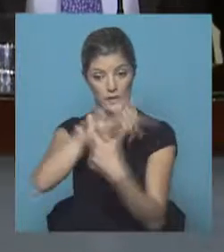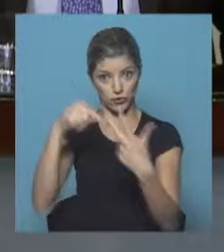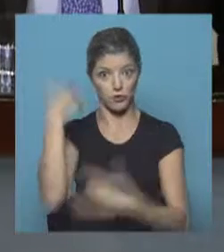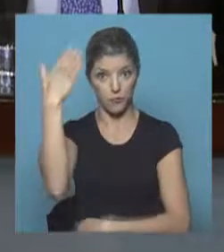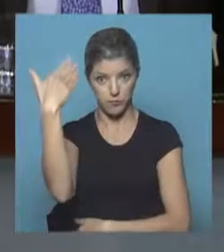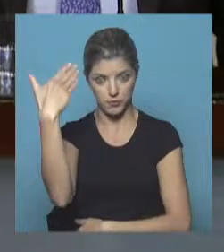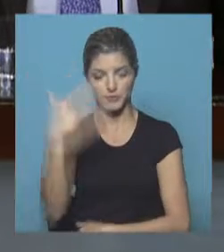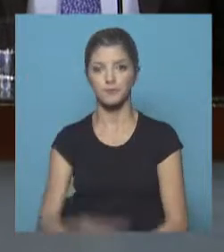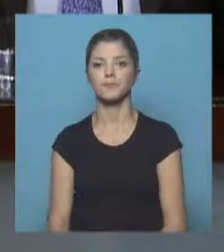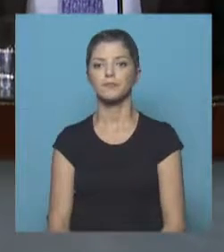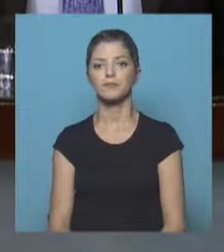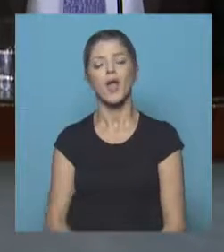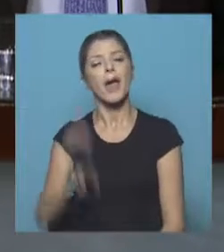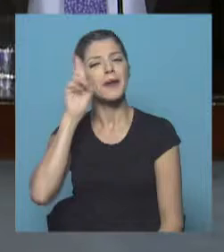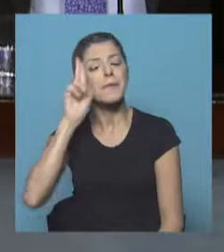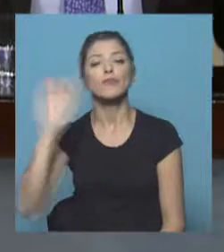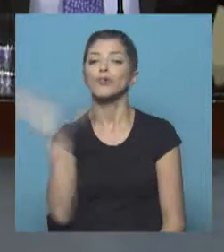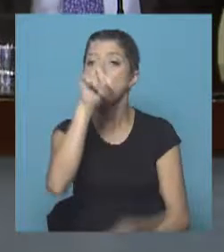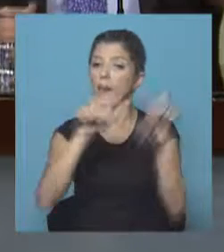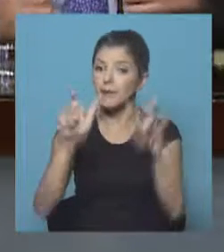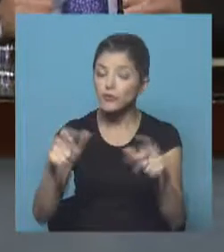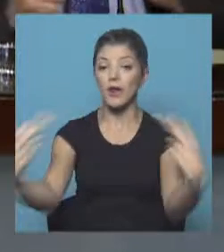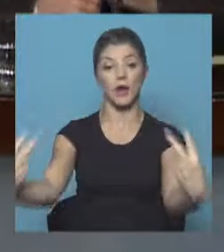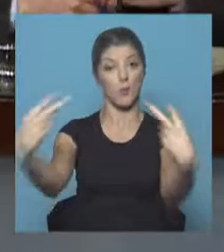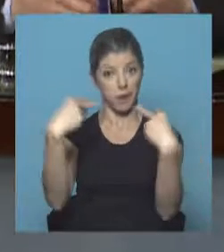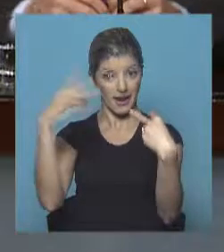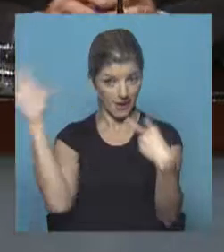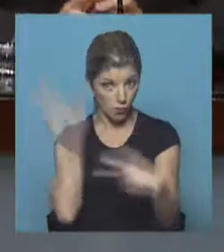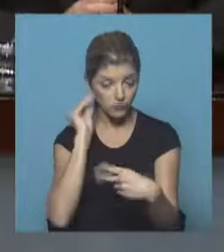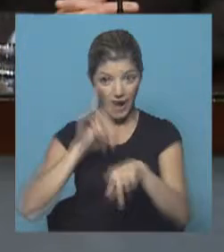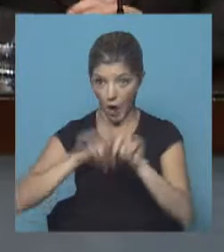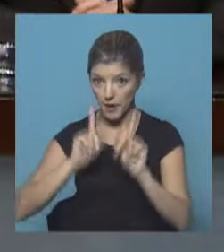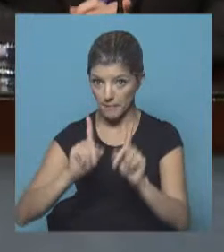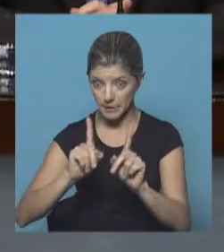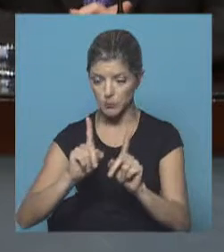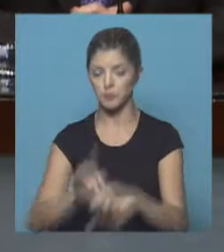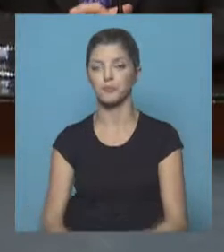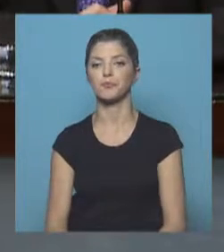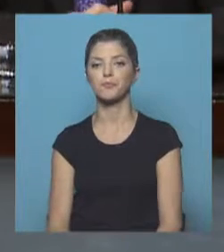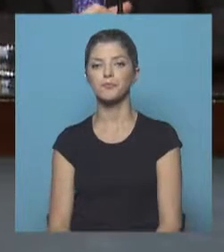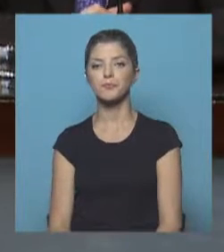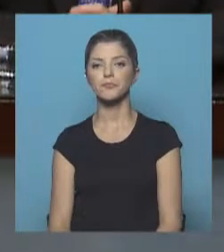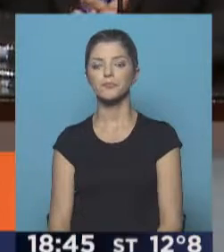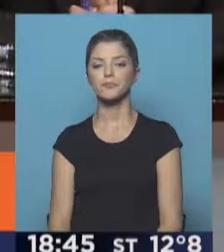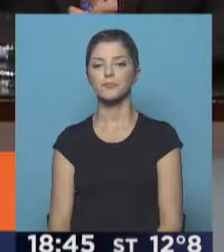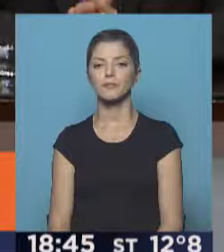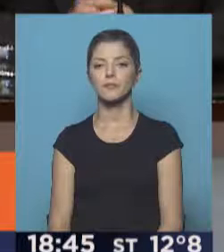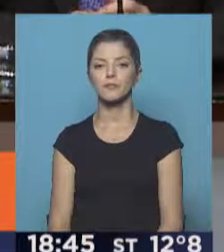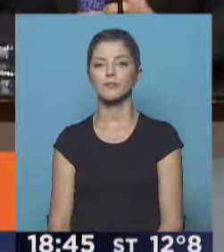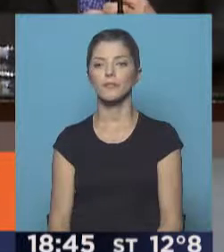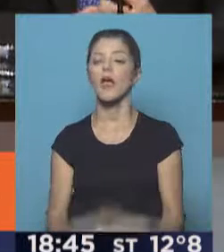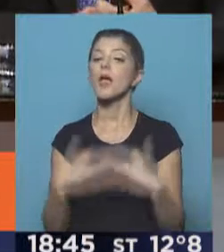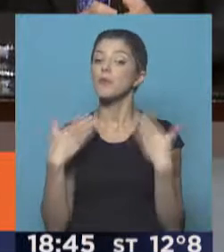están del otro lado de la pantalla, del otro lado de las radios, escuchándonos en este momento. Y desde ese lugar poder